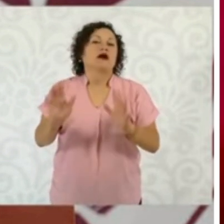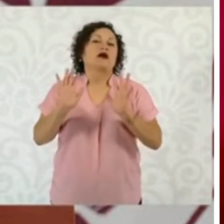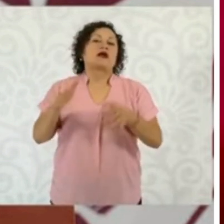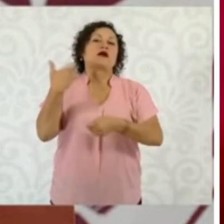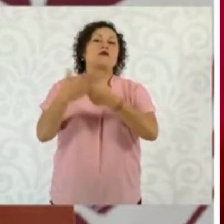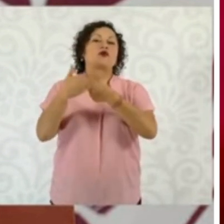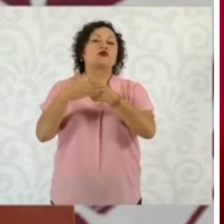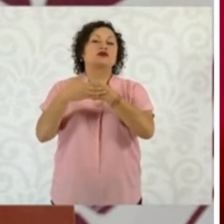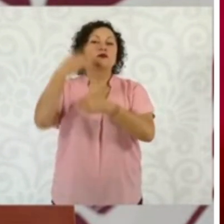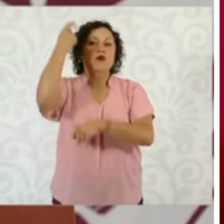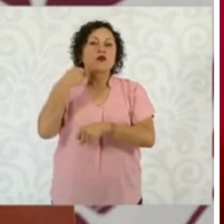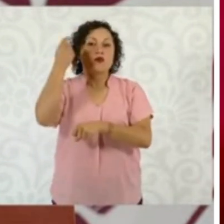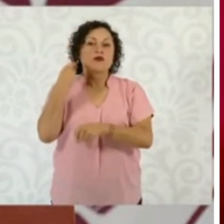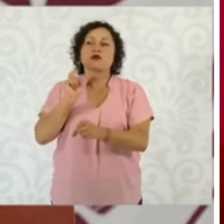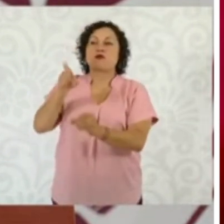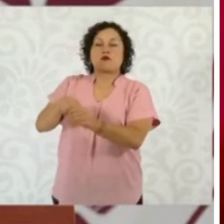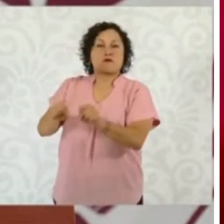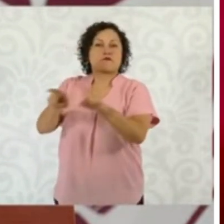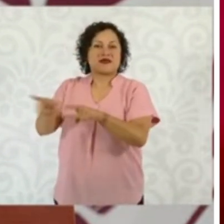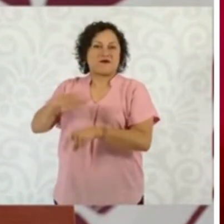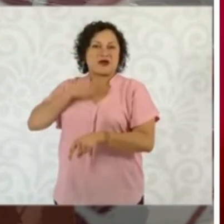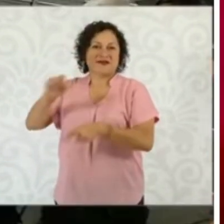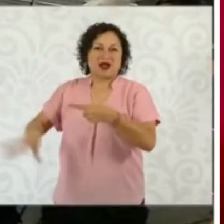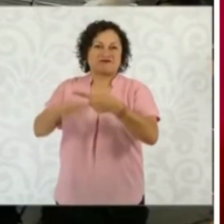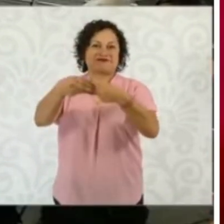jubile al Fondo de Pensiones para el Bienestar.